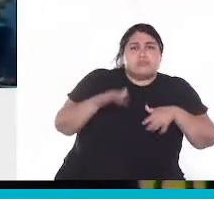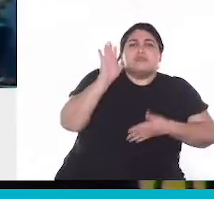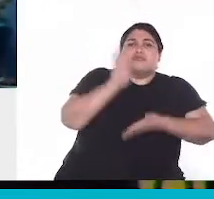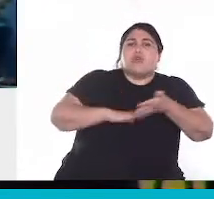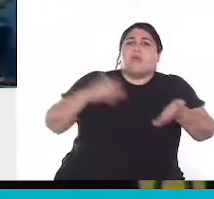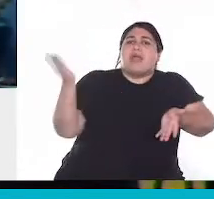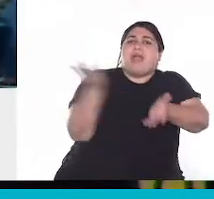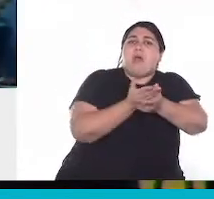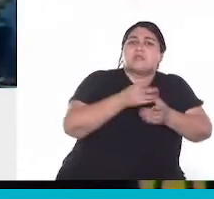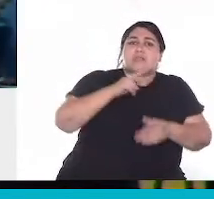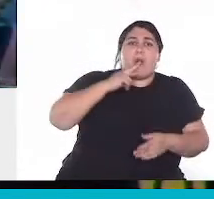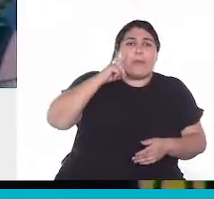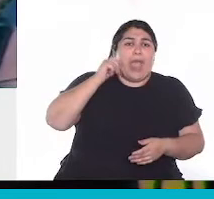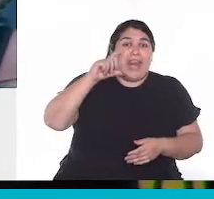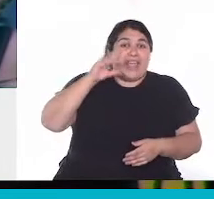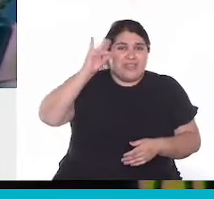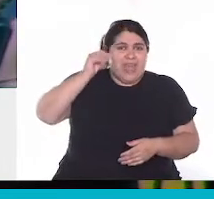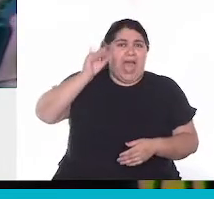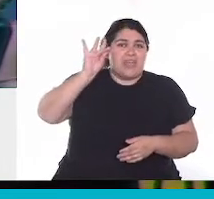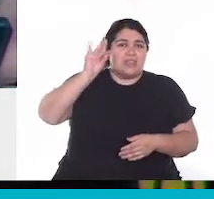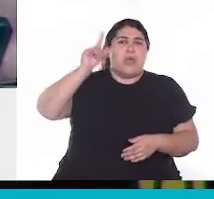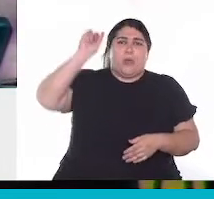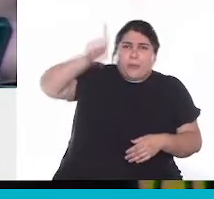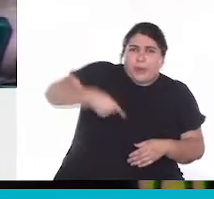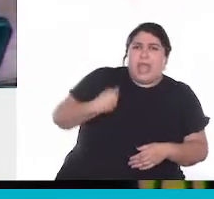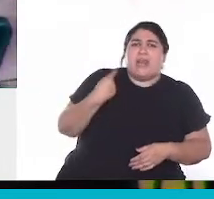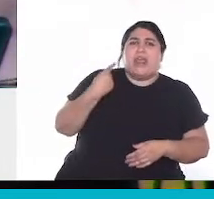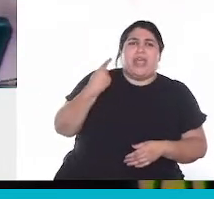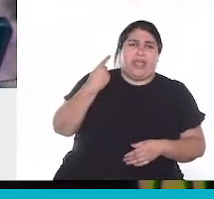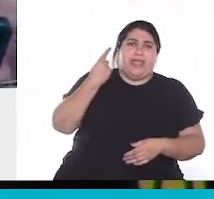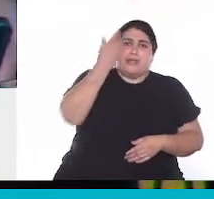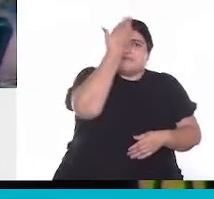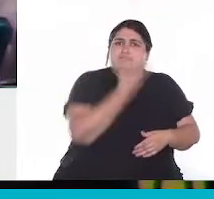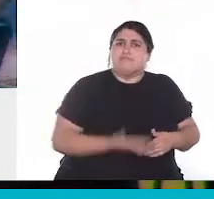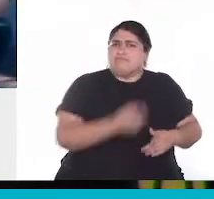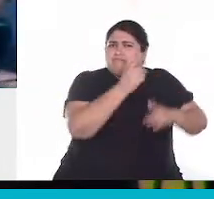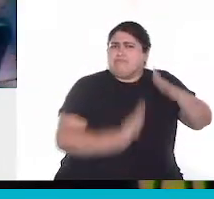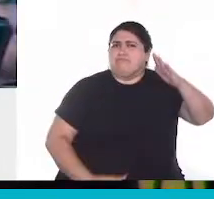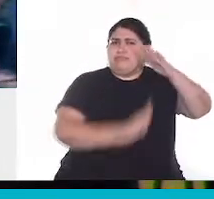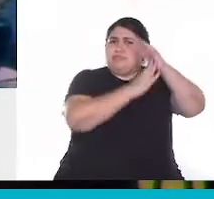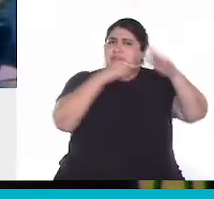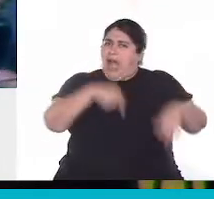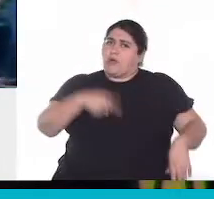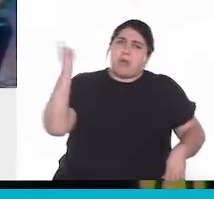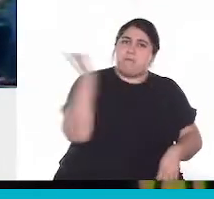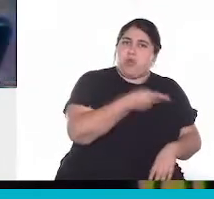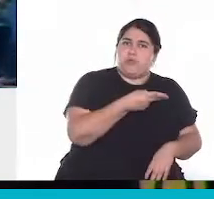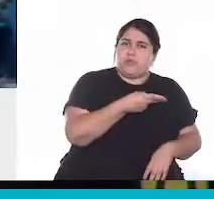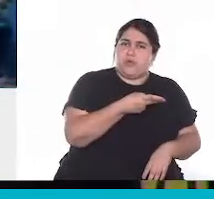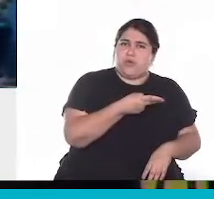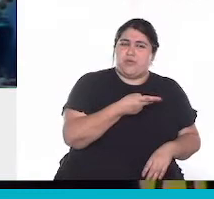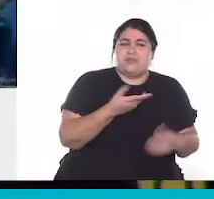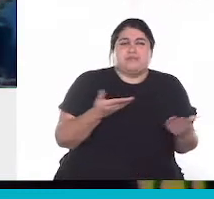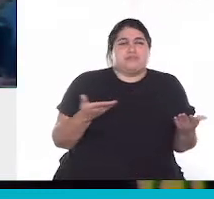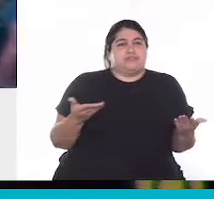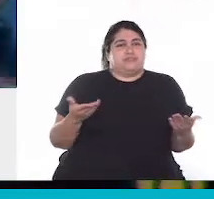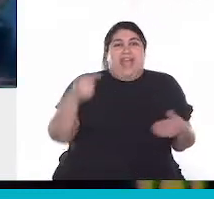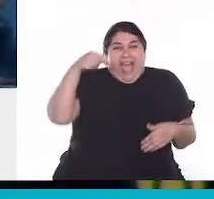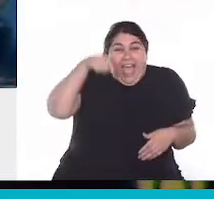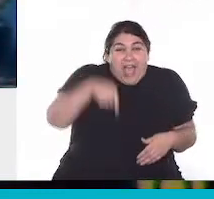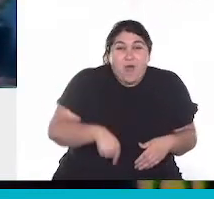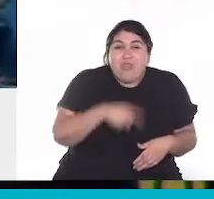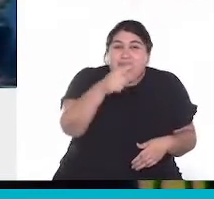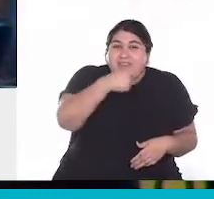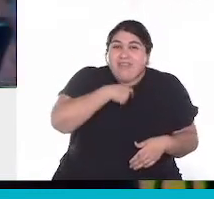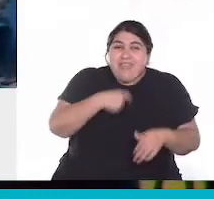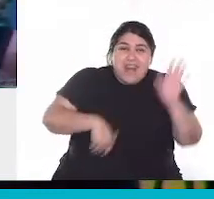ejemplo, la proscripción del principal liderazgo que tiene la Argentina. Es decir, intentan negarle a